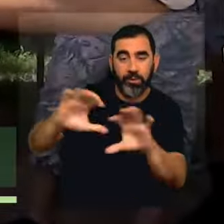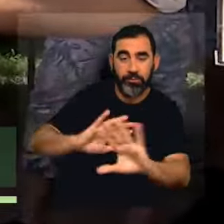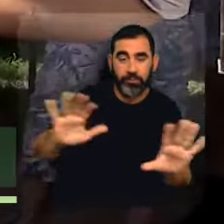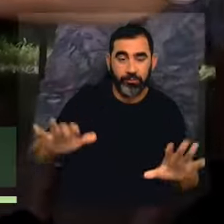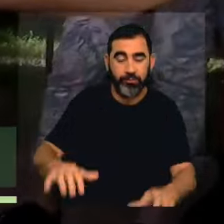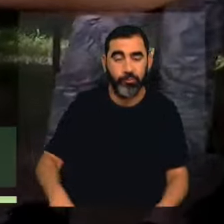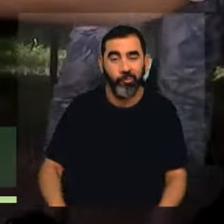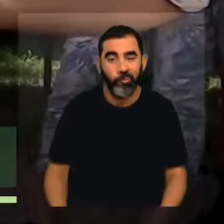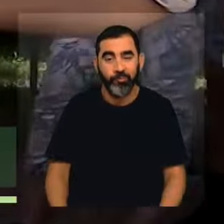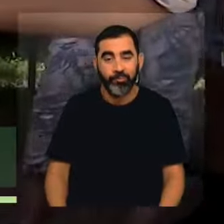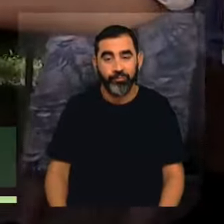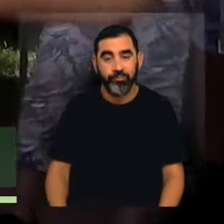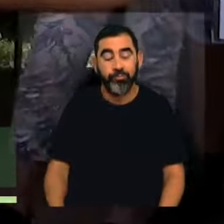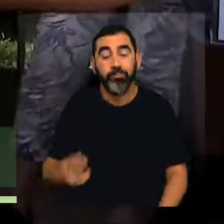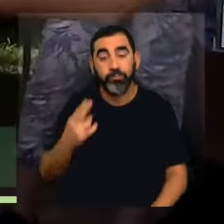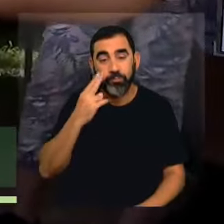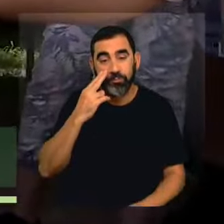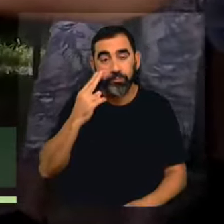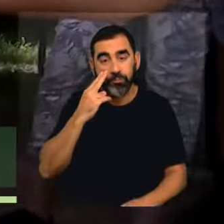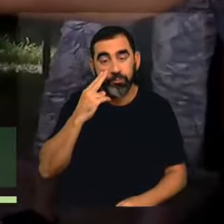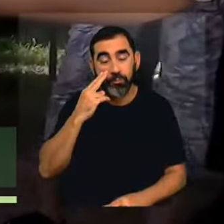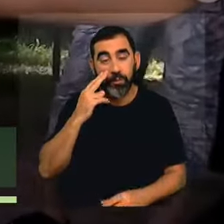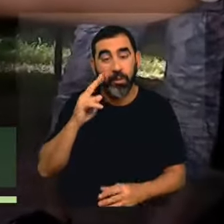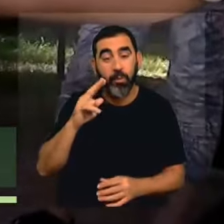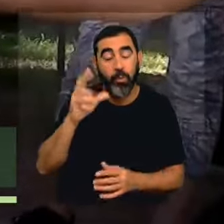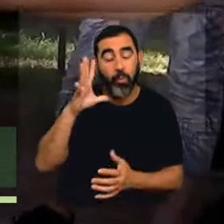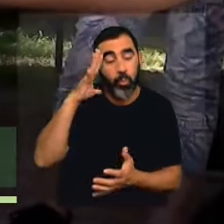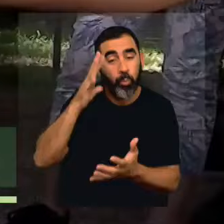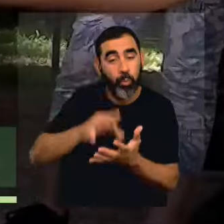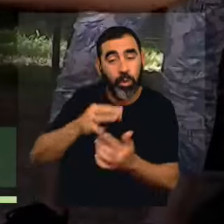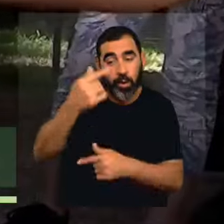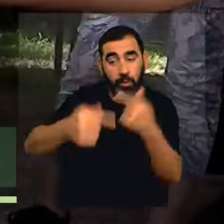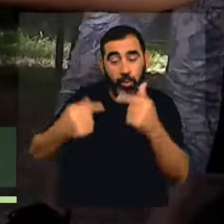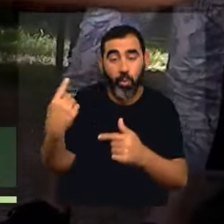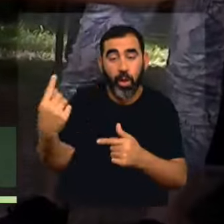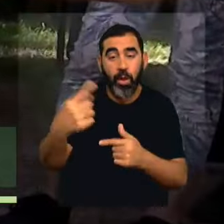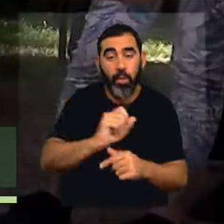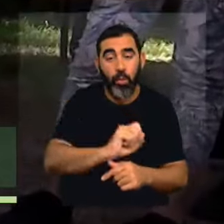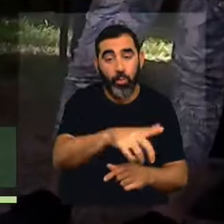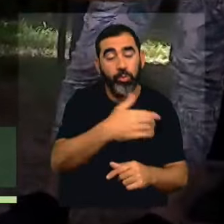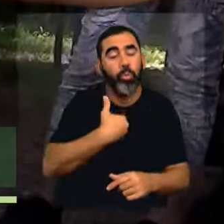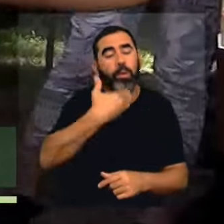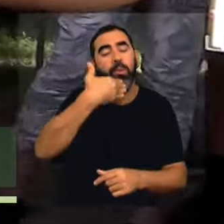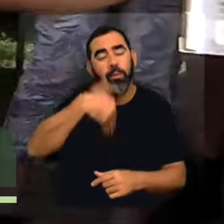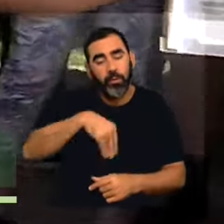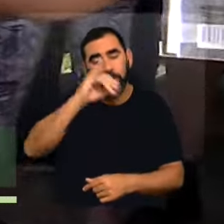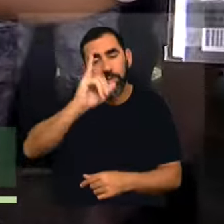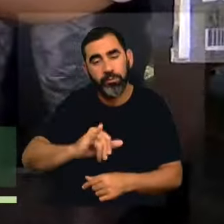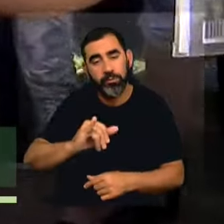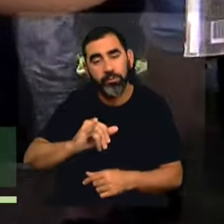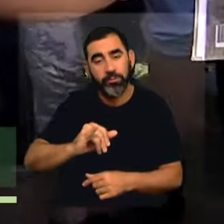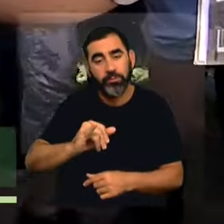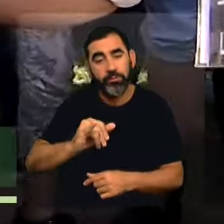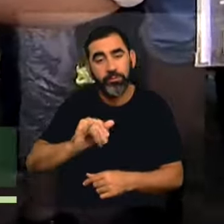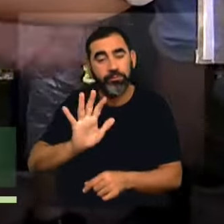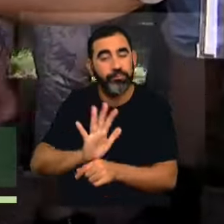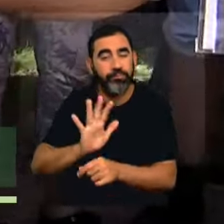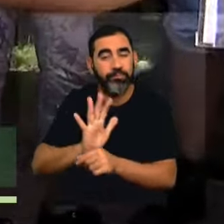ajeno Hay un problema de autodeterminación de los pueblos es una bandera que ha